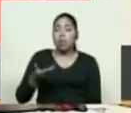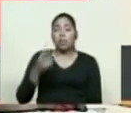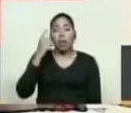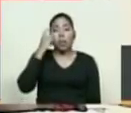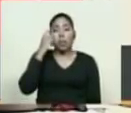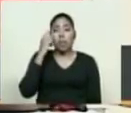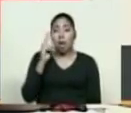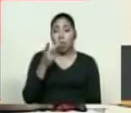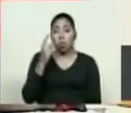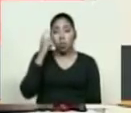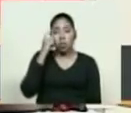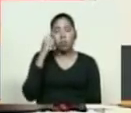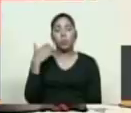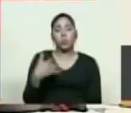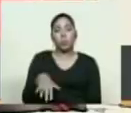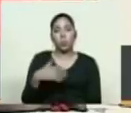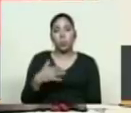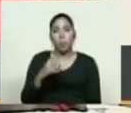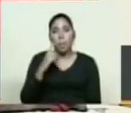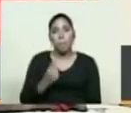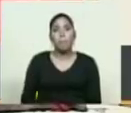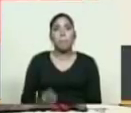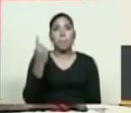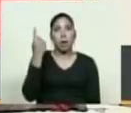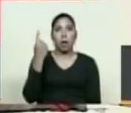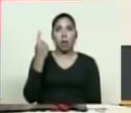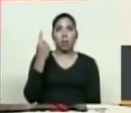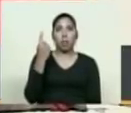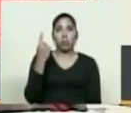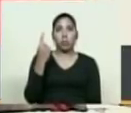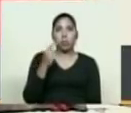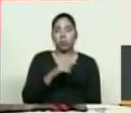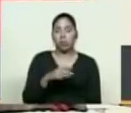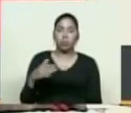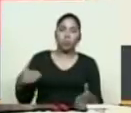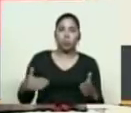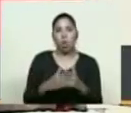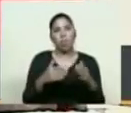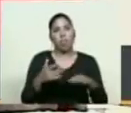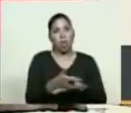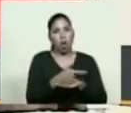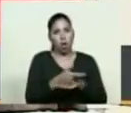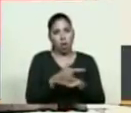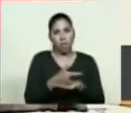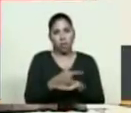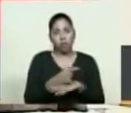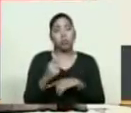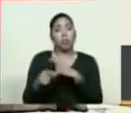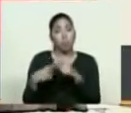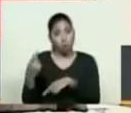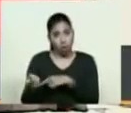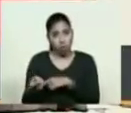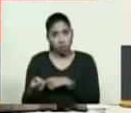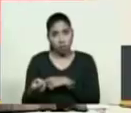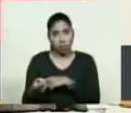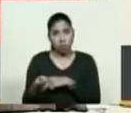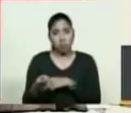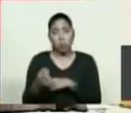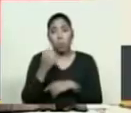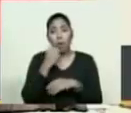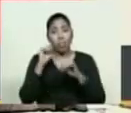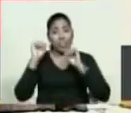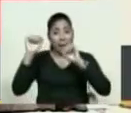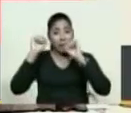27 y 28, primera vez que un pueblo protestaba contra medidas neoliberales, la siguiente protesta, registrada